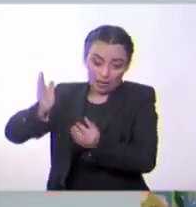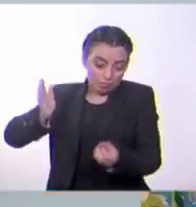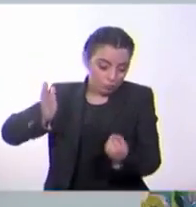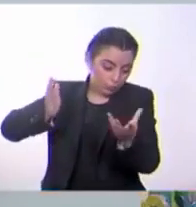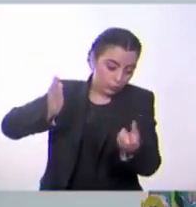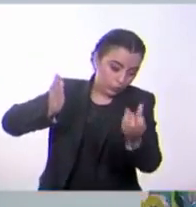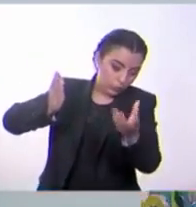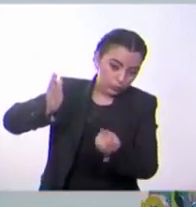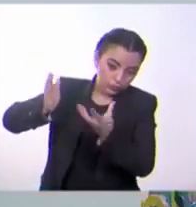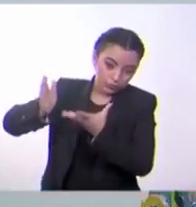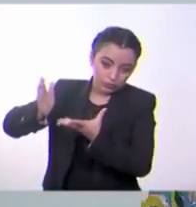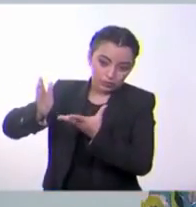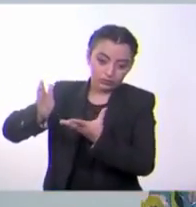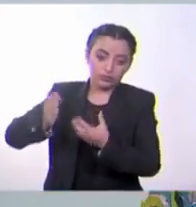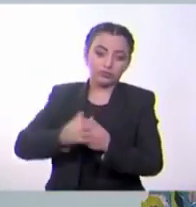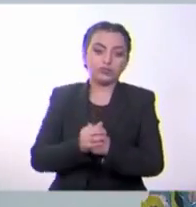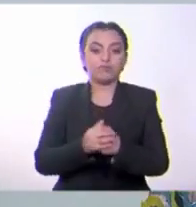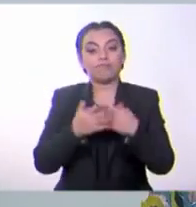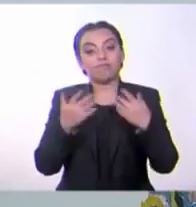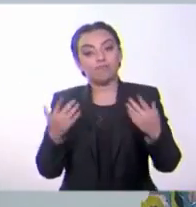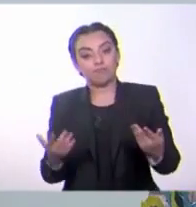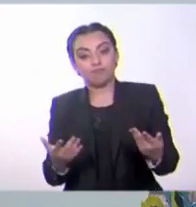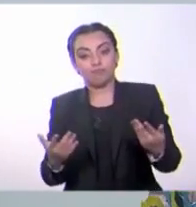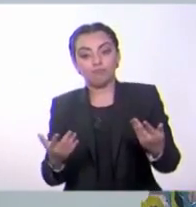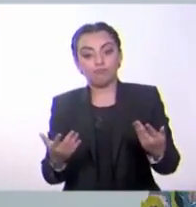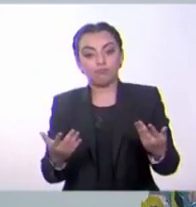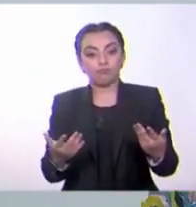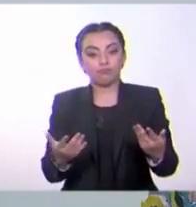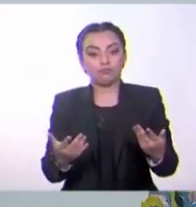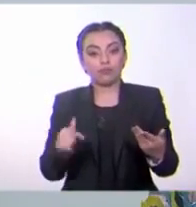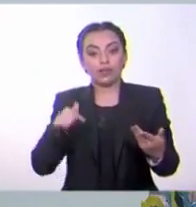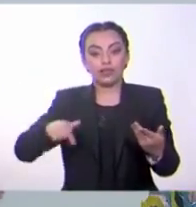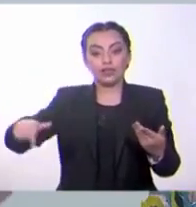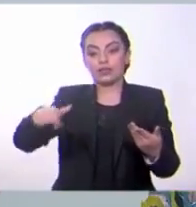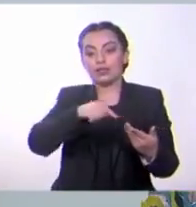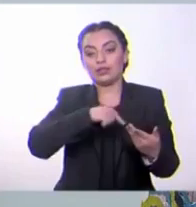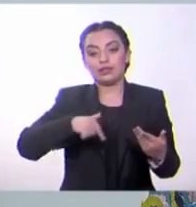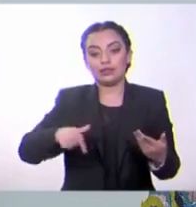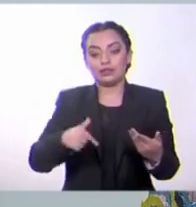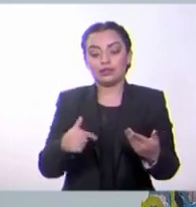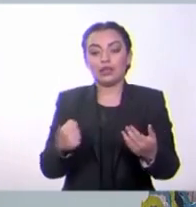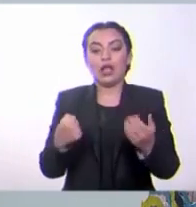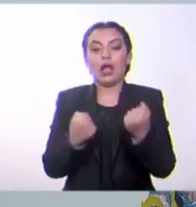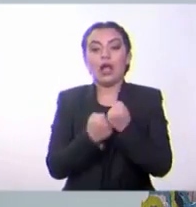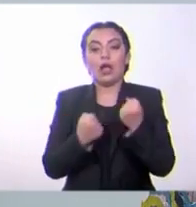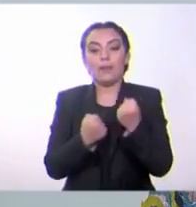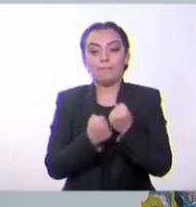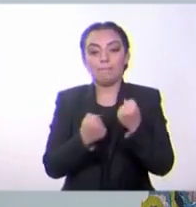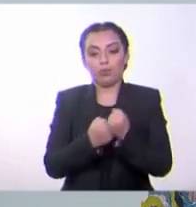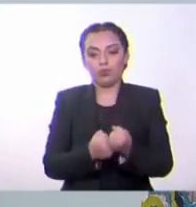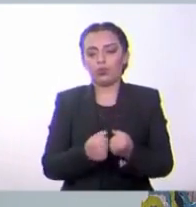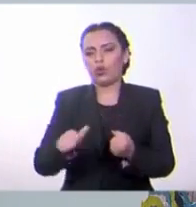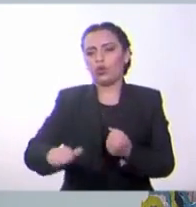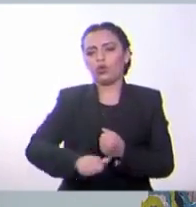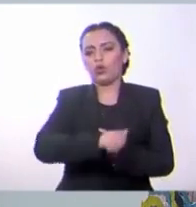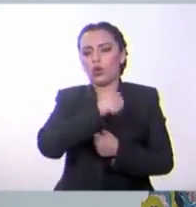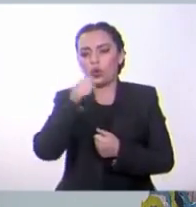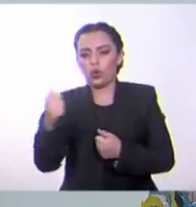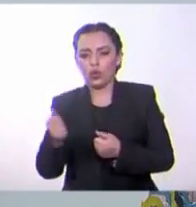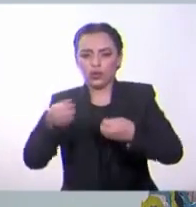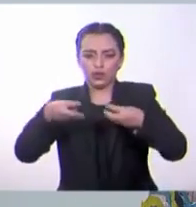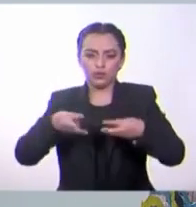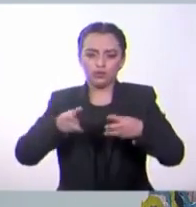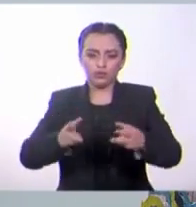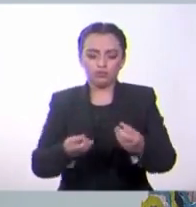caso. Sin embargo, las barreras vivas aportan otro beneficio ecosistémico porque preservan el suelo